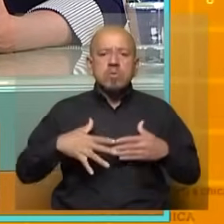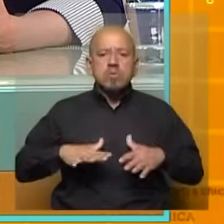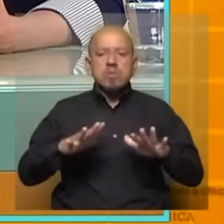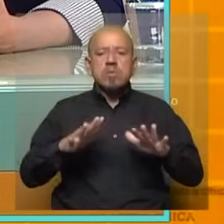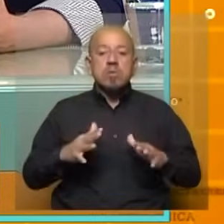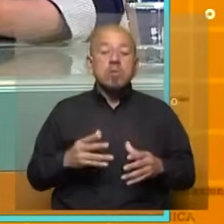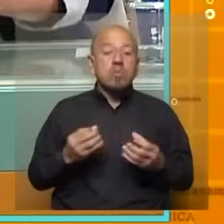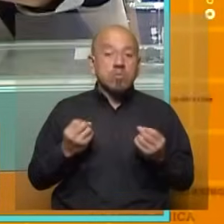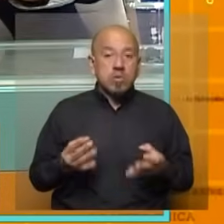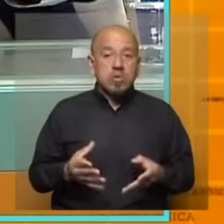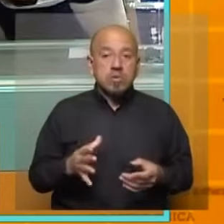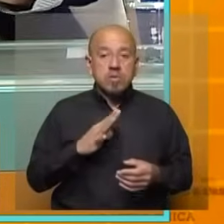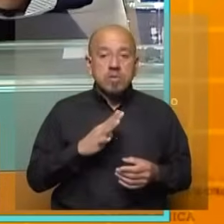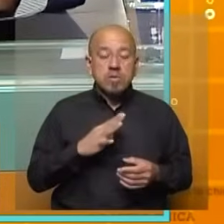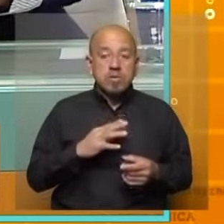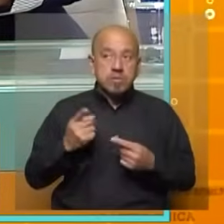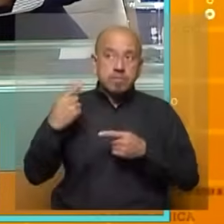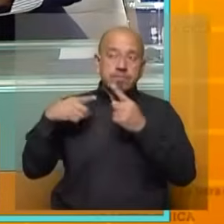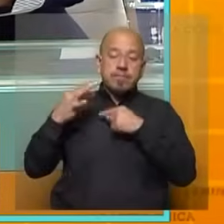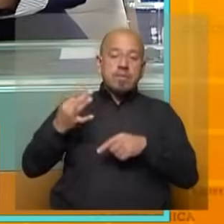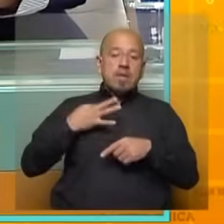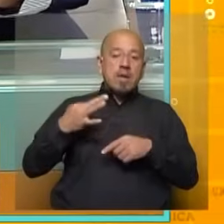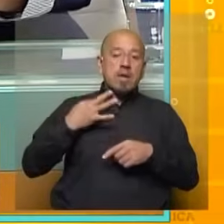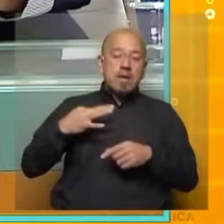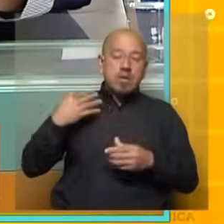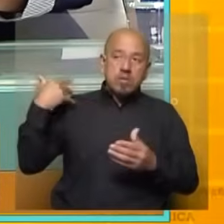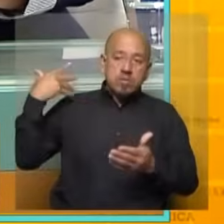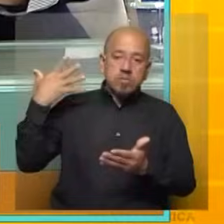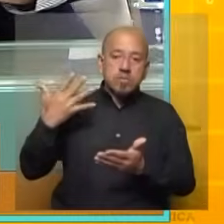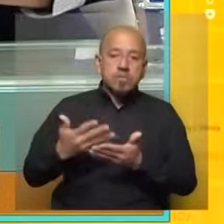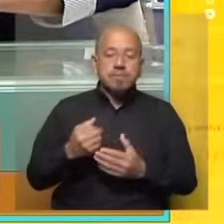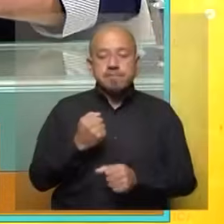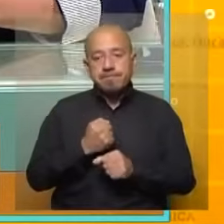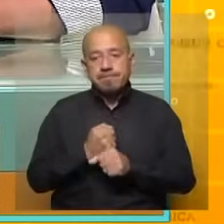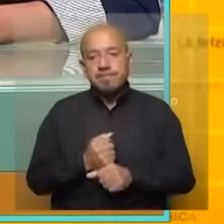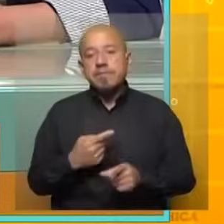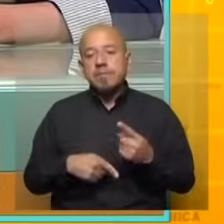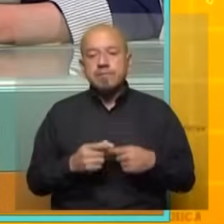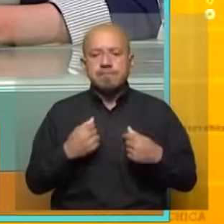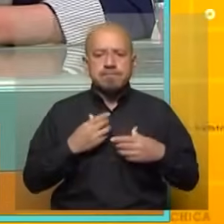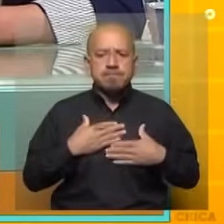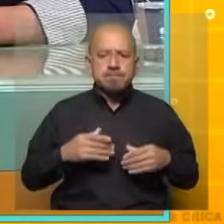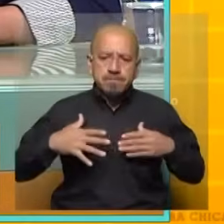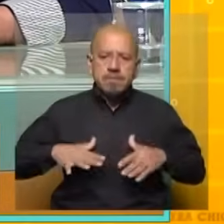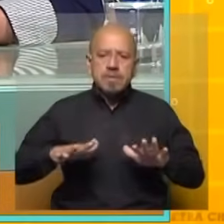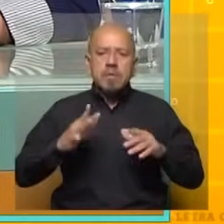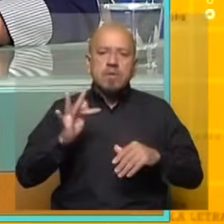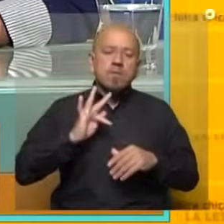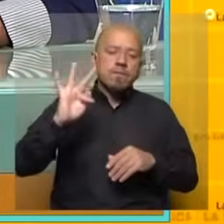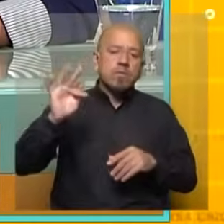para responder? Porque tenían atrás años de estar trabajando en eso. Entonces, nosotros, para prepararnos para un